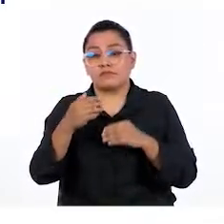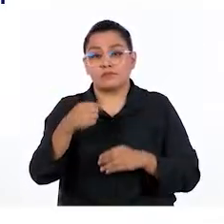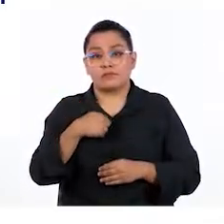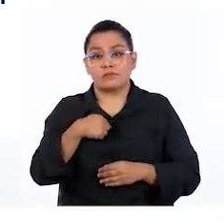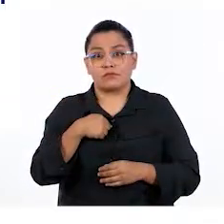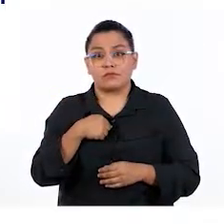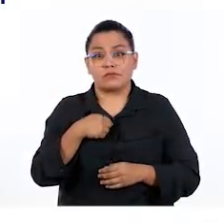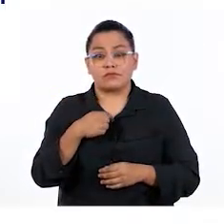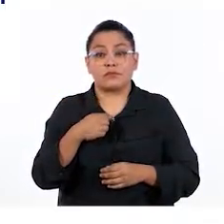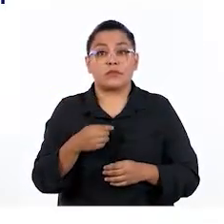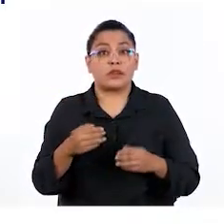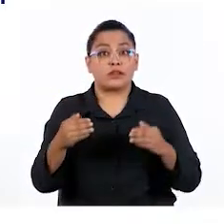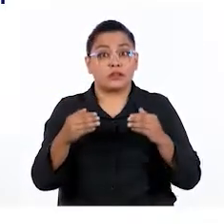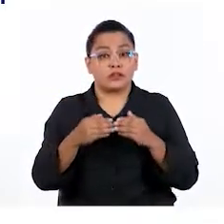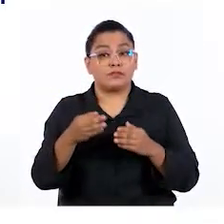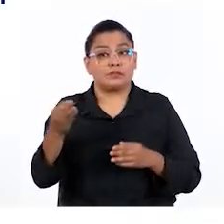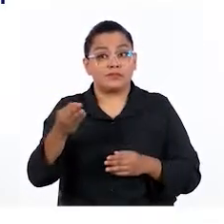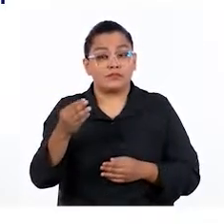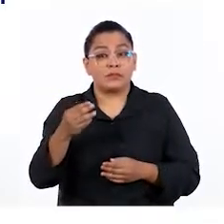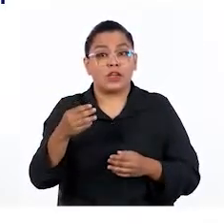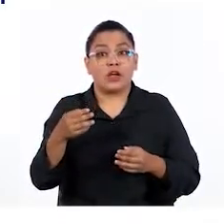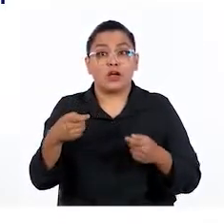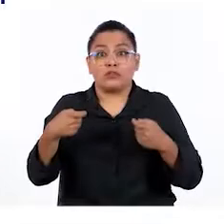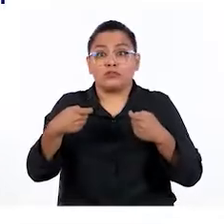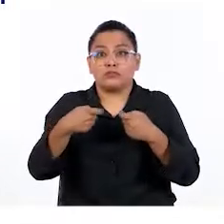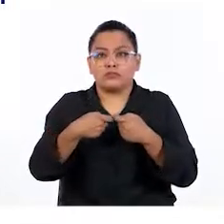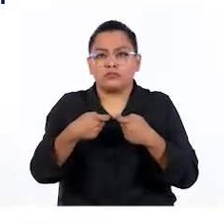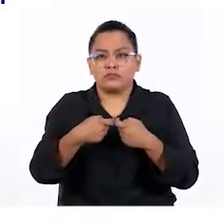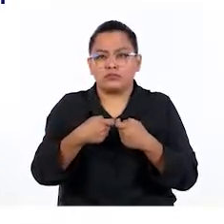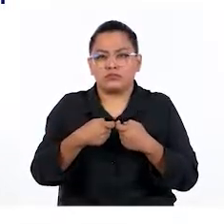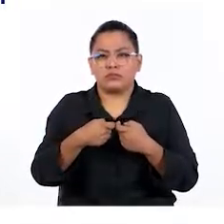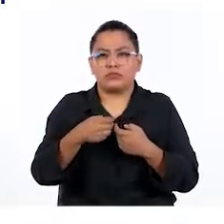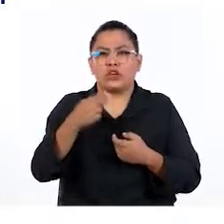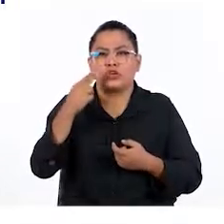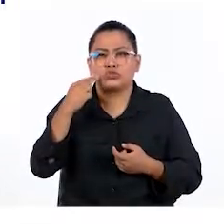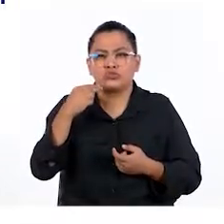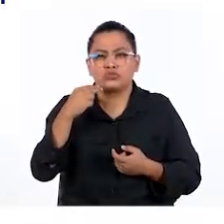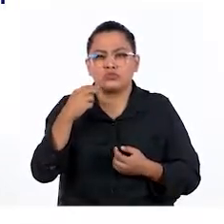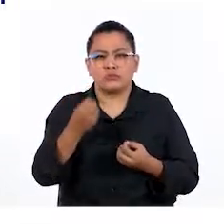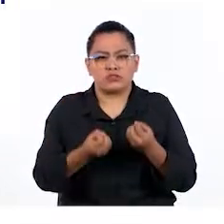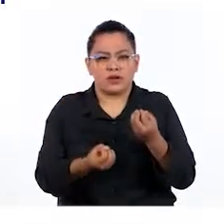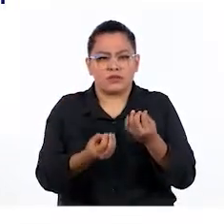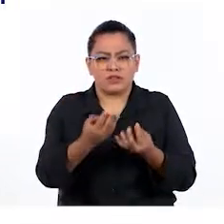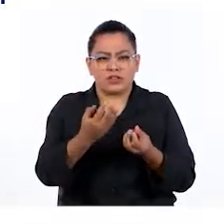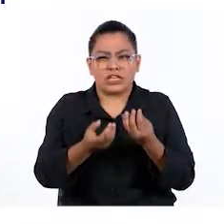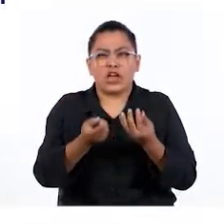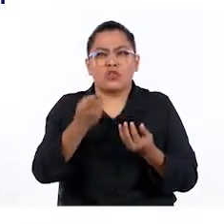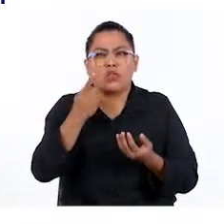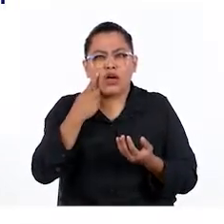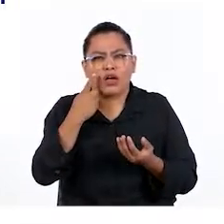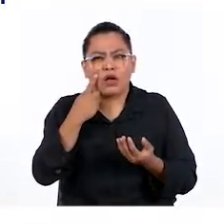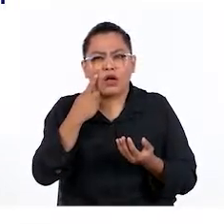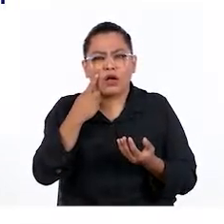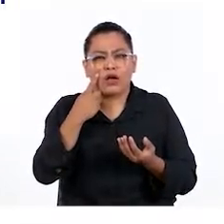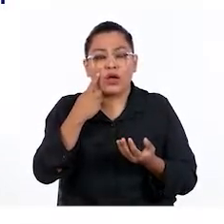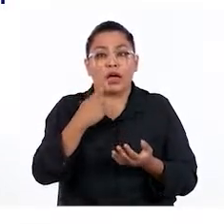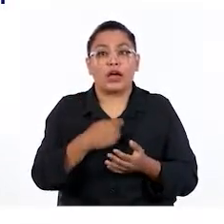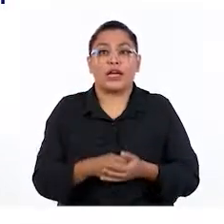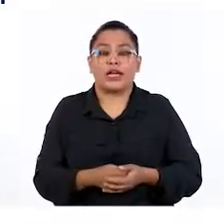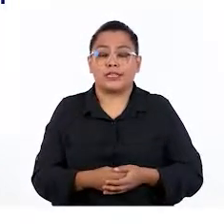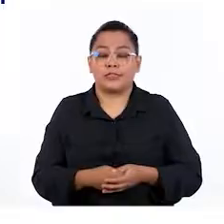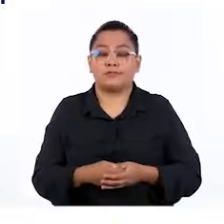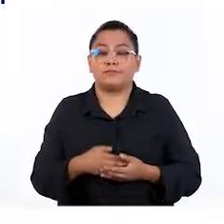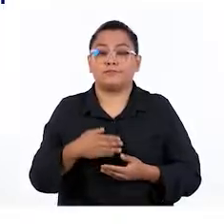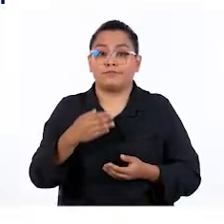una fuente de azúcar para sobrevivir. Pero, ¿de dónde obtienen el azúcar las plantas para poder sobrevivir?